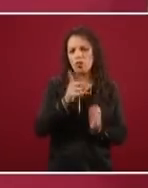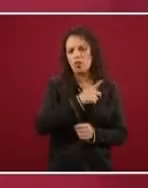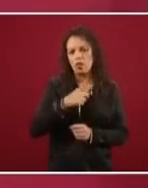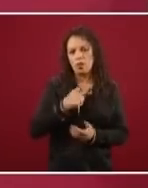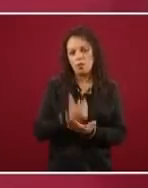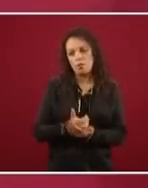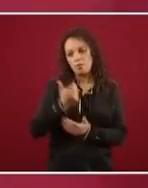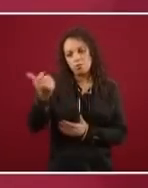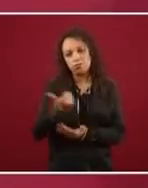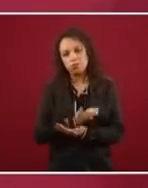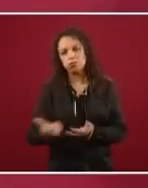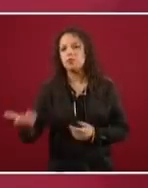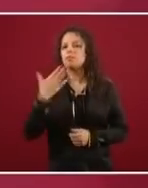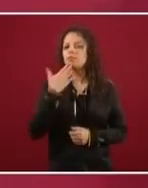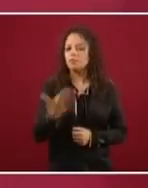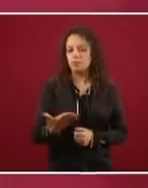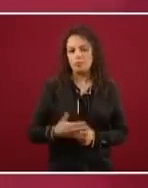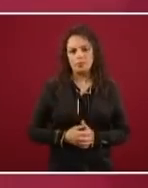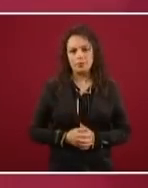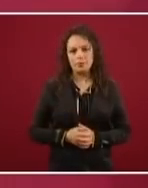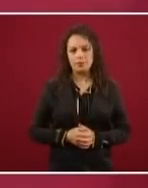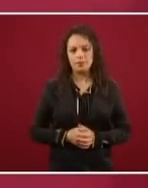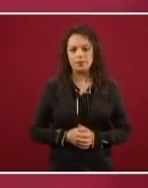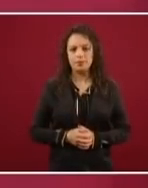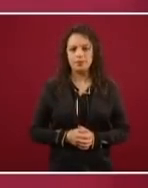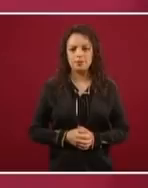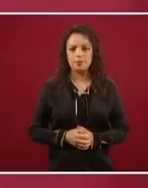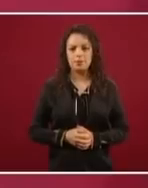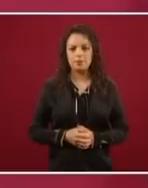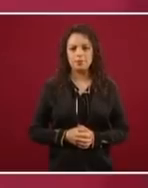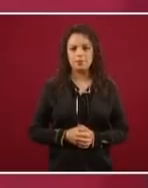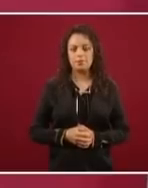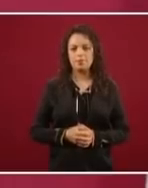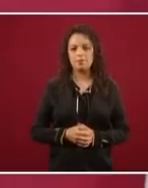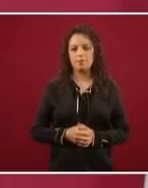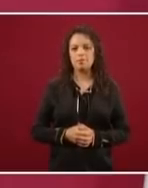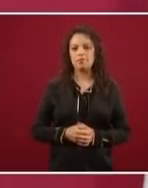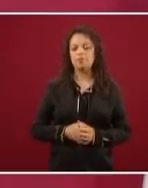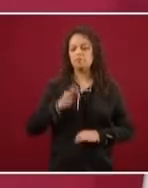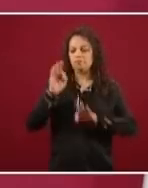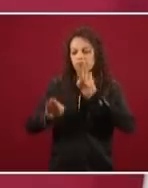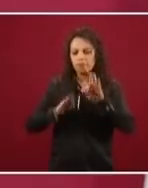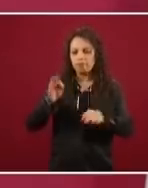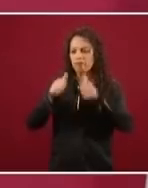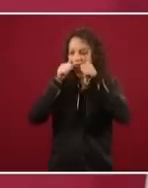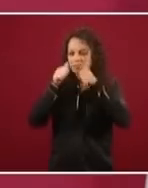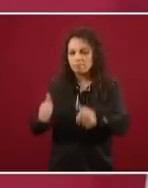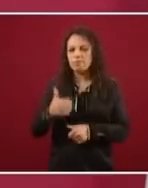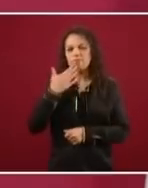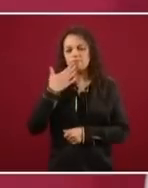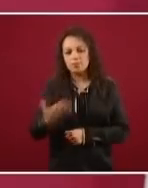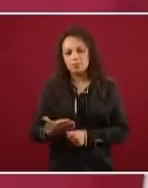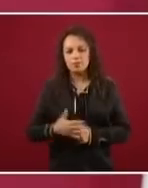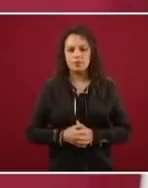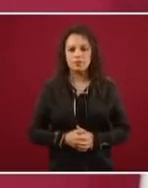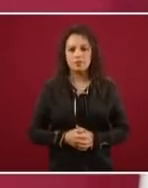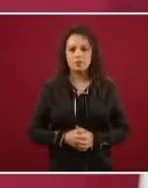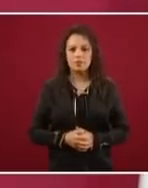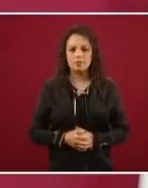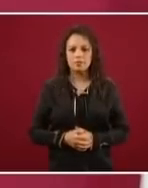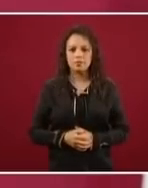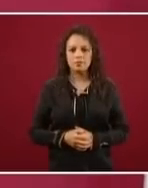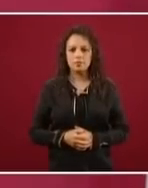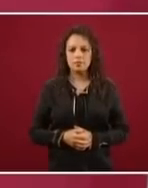qué que éste no haya maltrato que procuren que